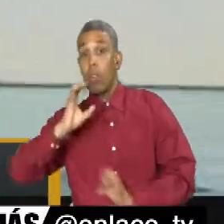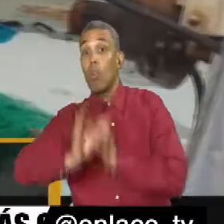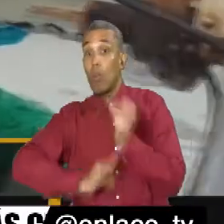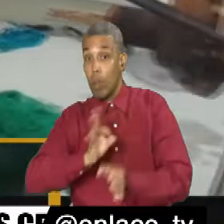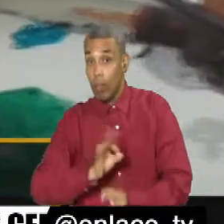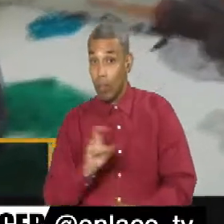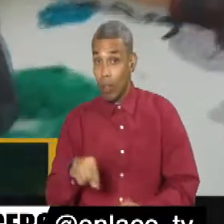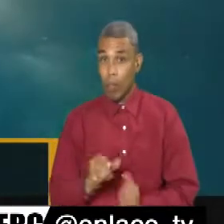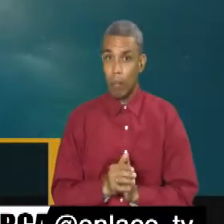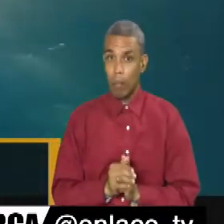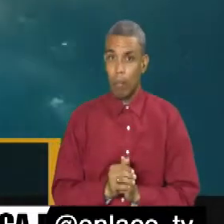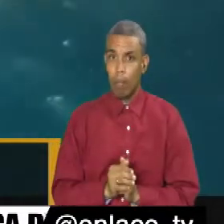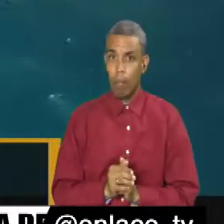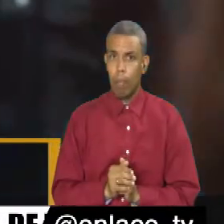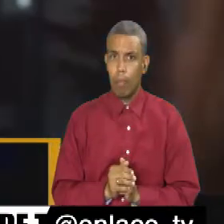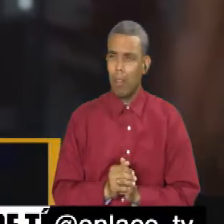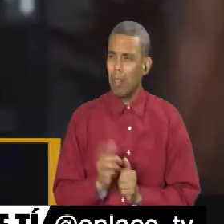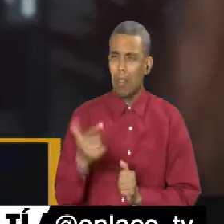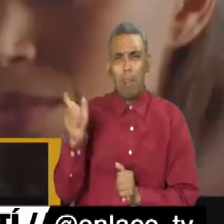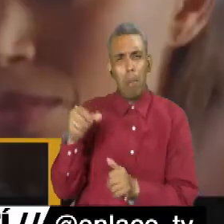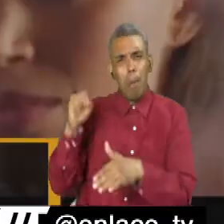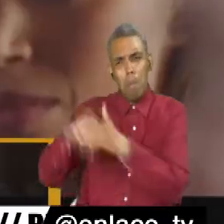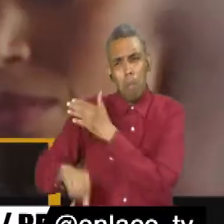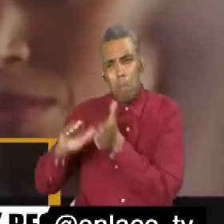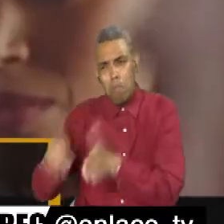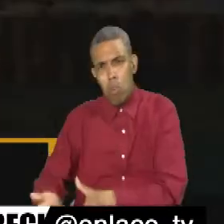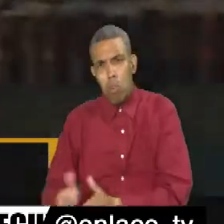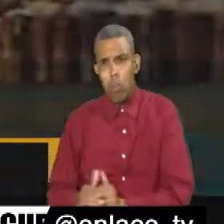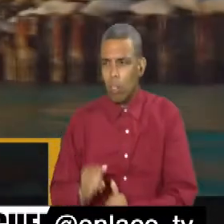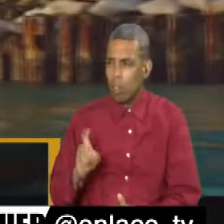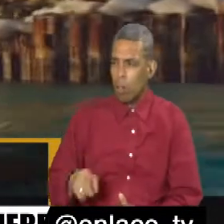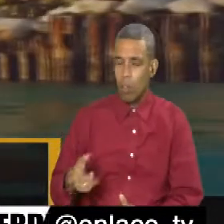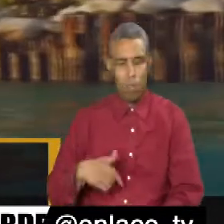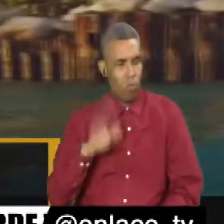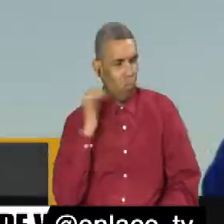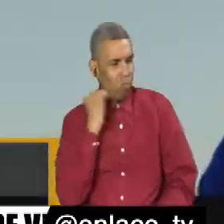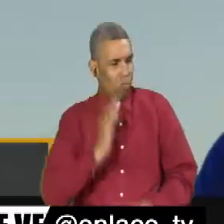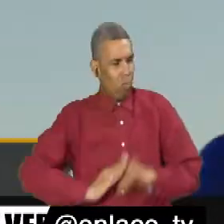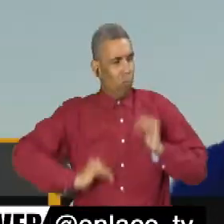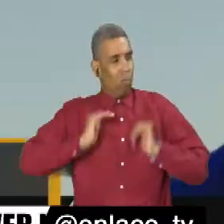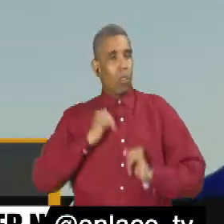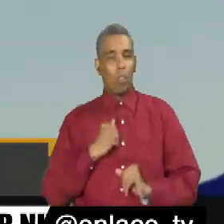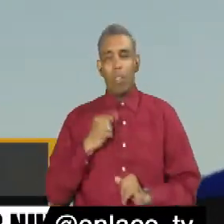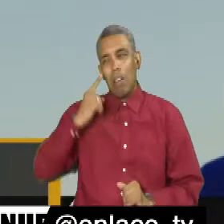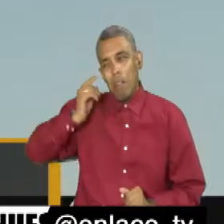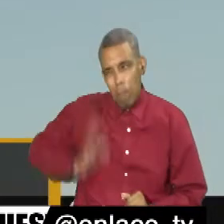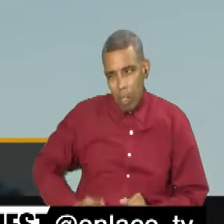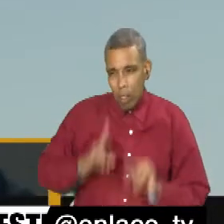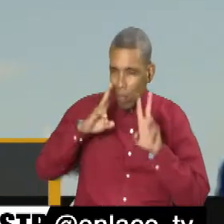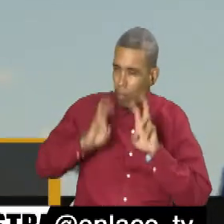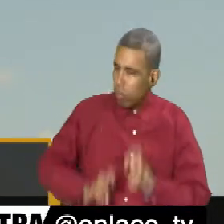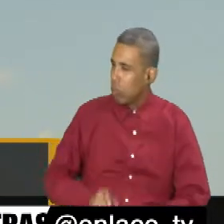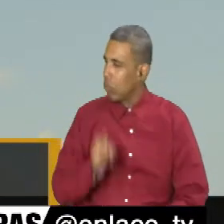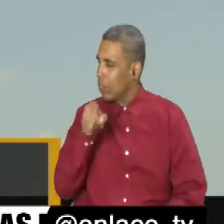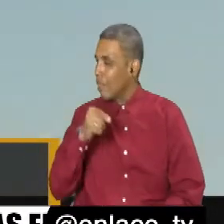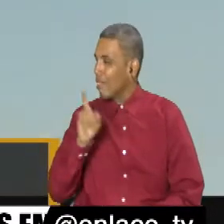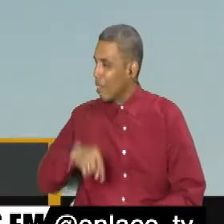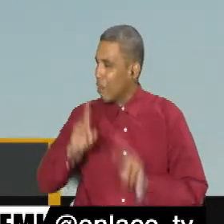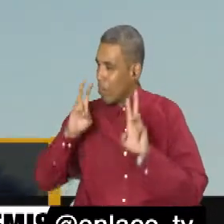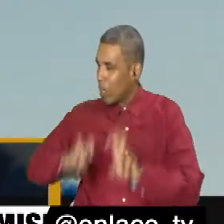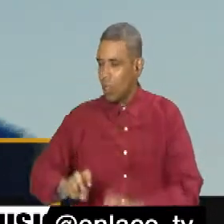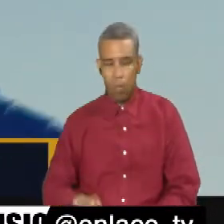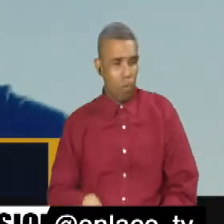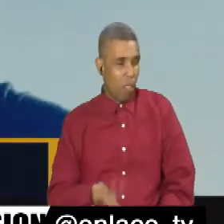Tenemos un cadáver en la playa. No es nuestro trabajo. Mi intuición dice que está pasando algo malo por allá y mis pelotas dicen que hay que investigar. Mis pelotas